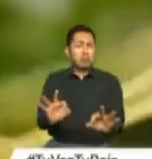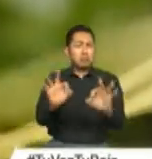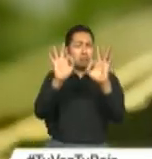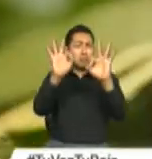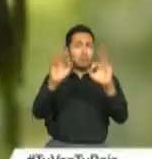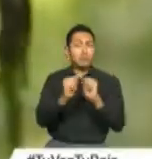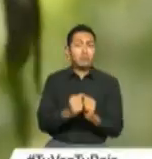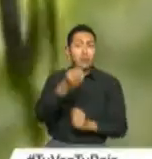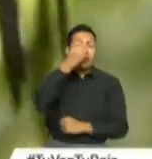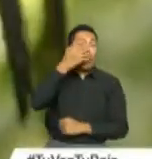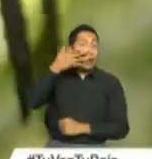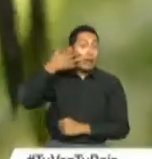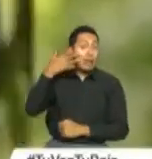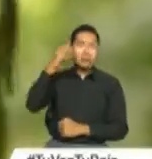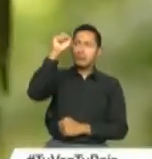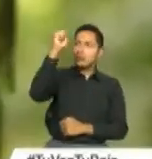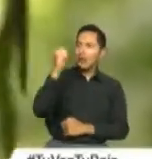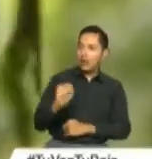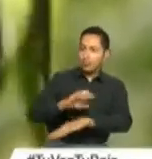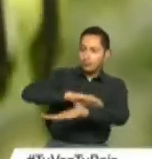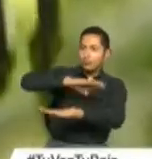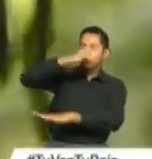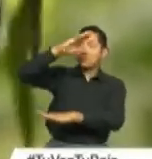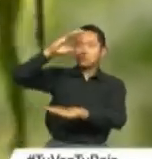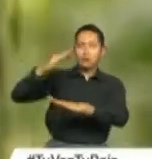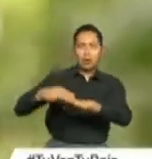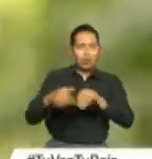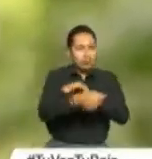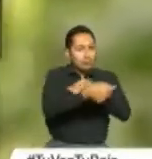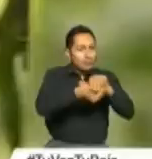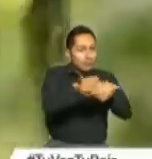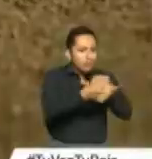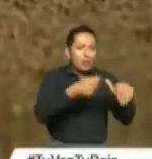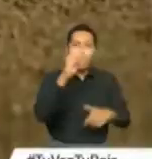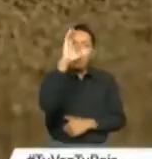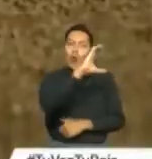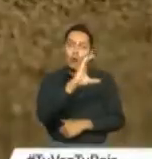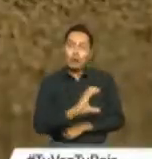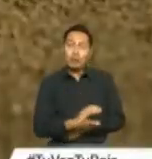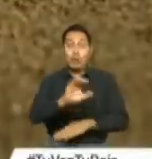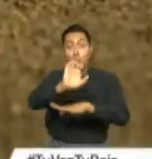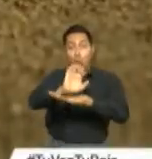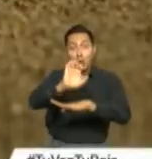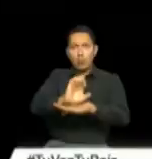del Pacífico, ubicándolo entre los 17 países megadiversos del mundo.